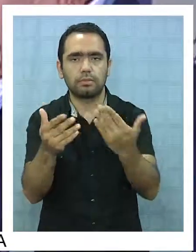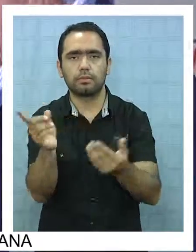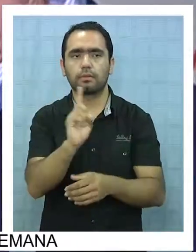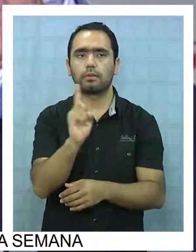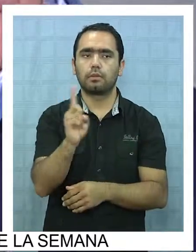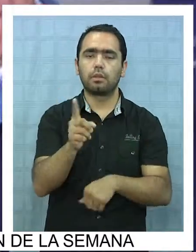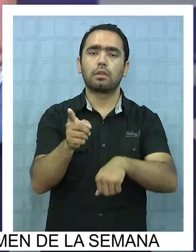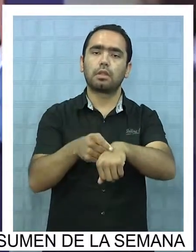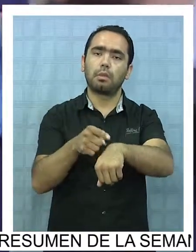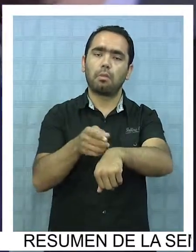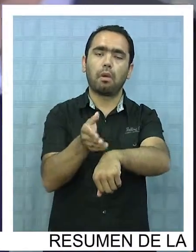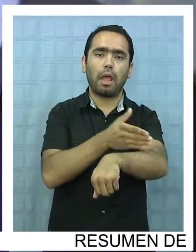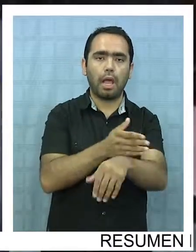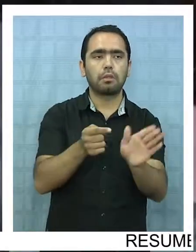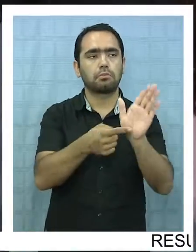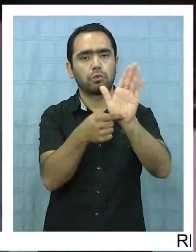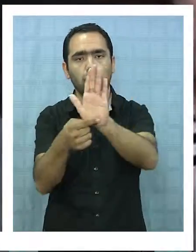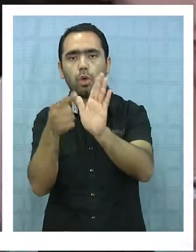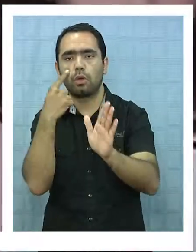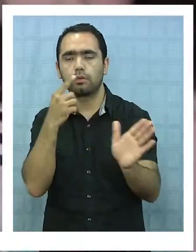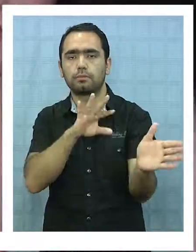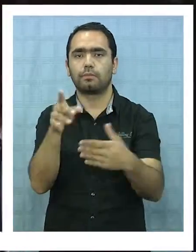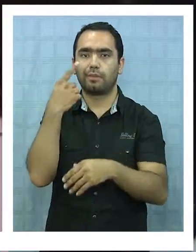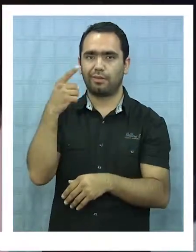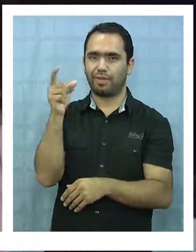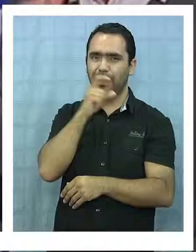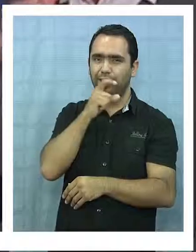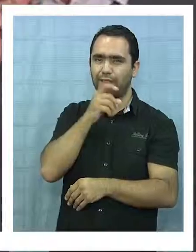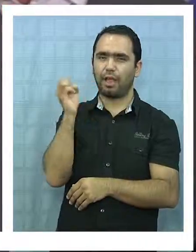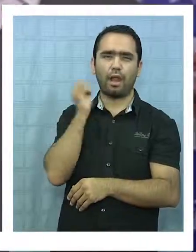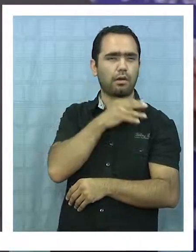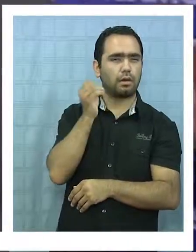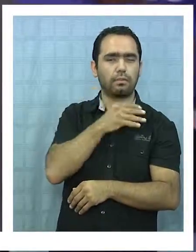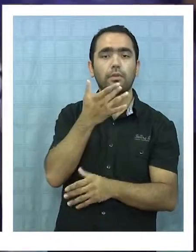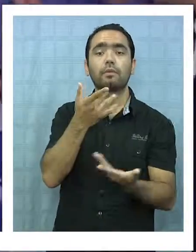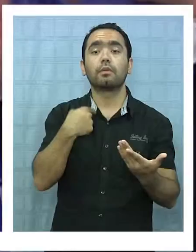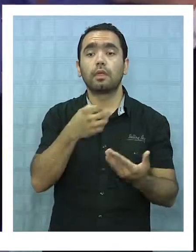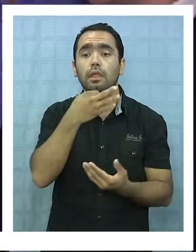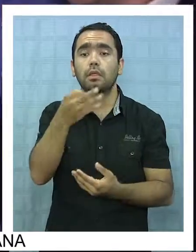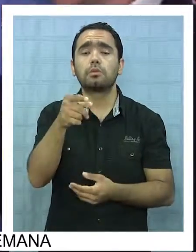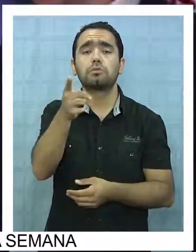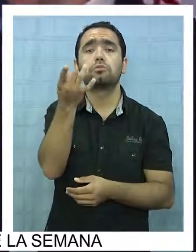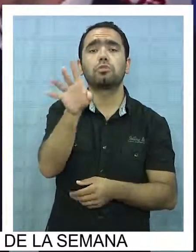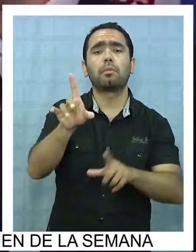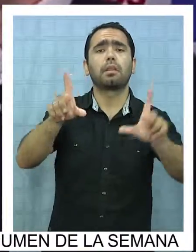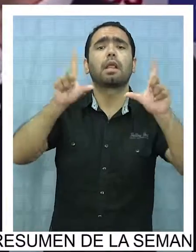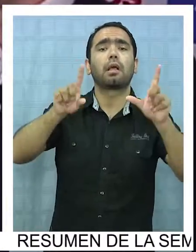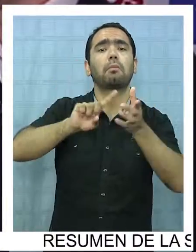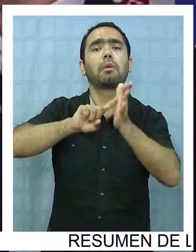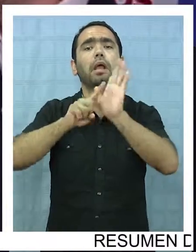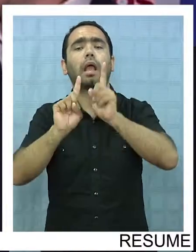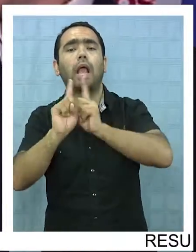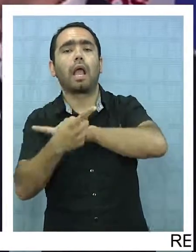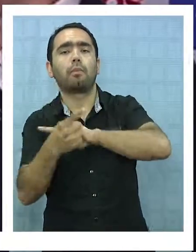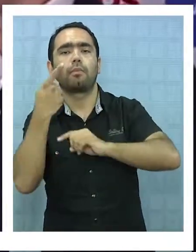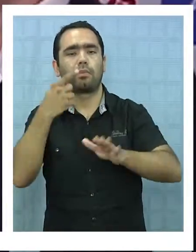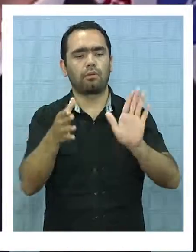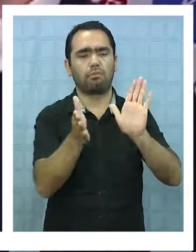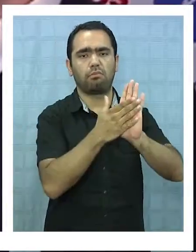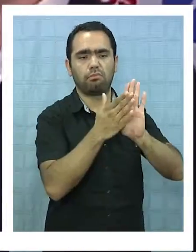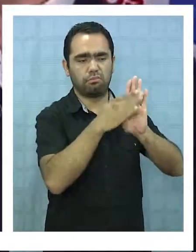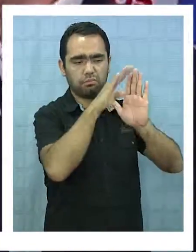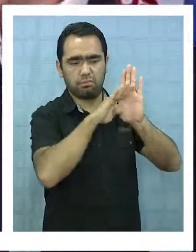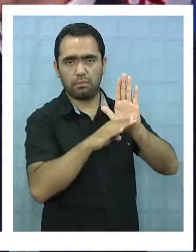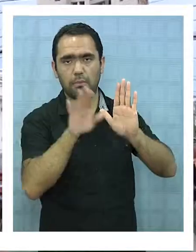lo estamos dando a conocer. Sin embargo, las críticas surgieron de inmediato señalando que solo se trata de un cambio de imagen, pero no de contenido.